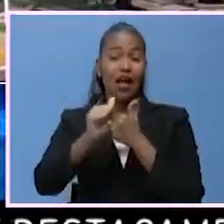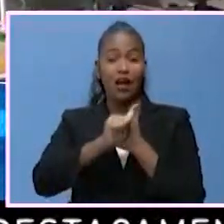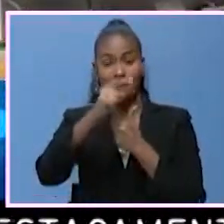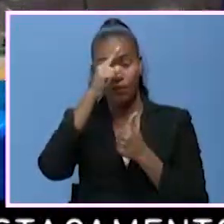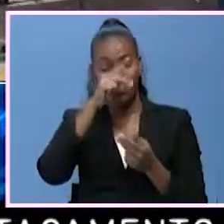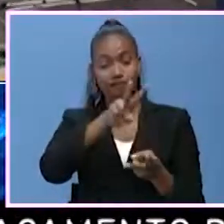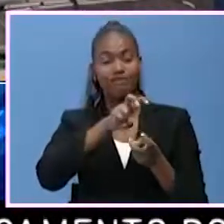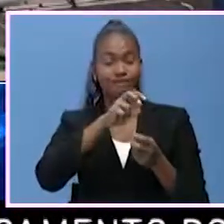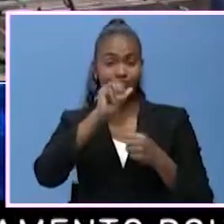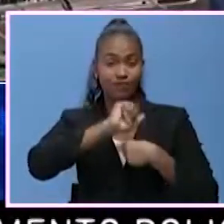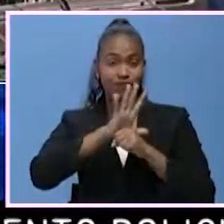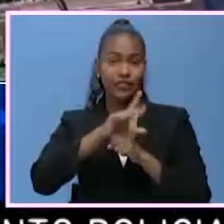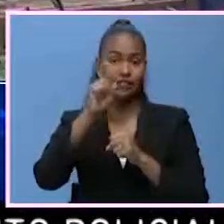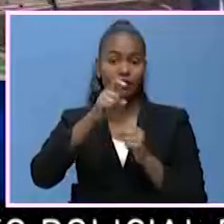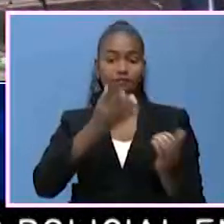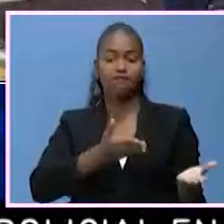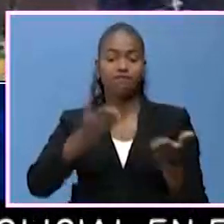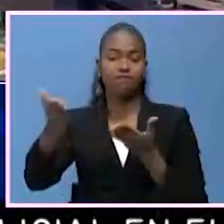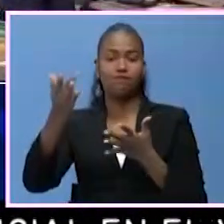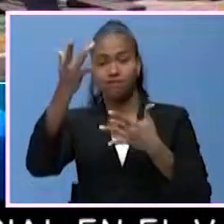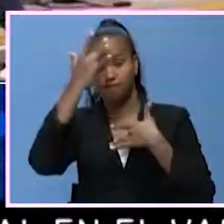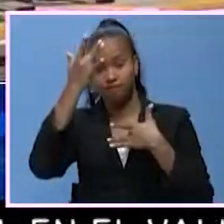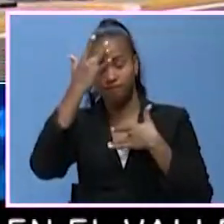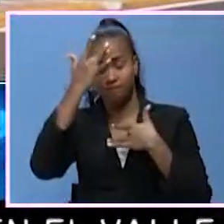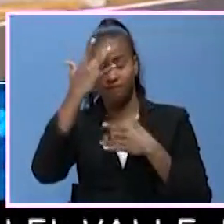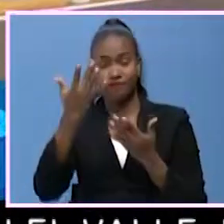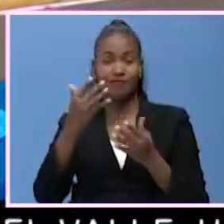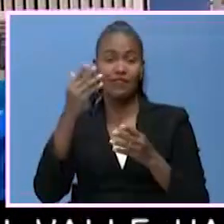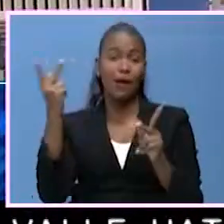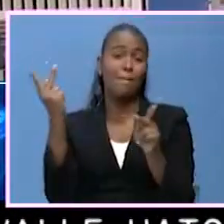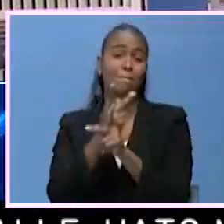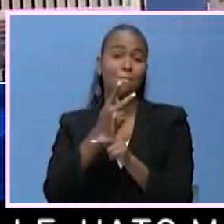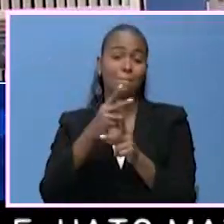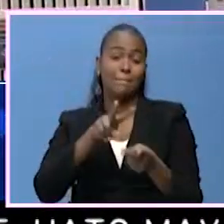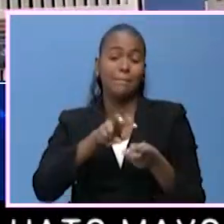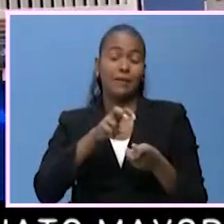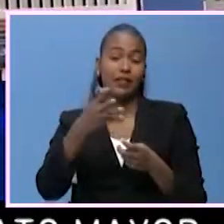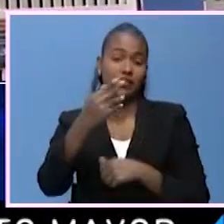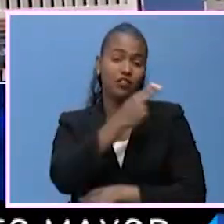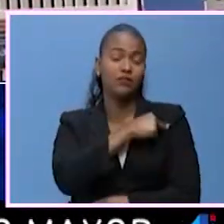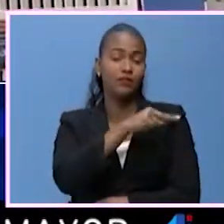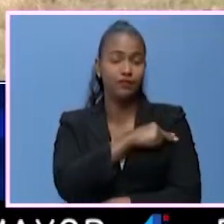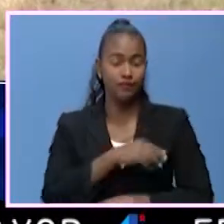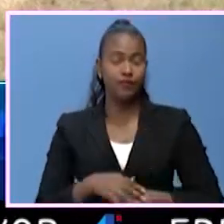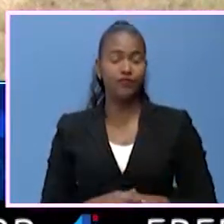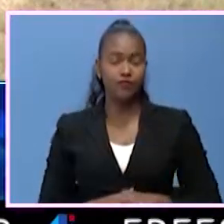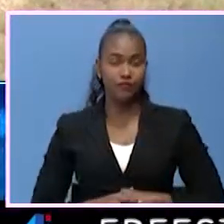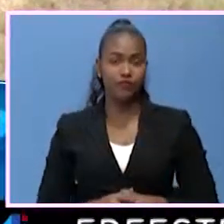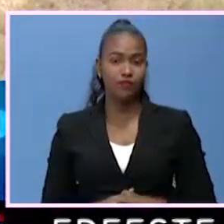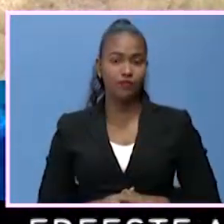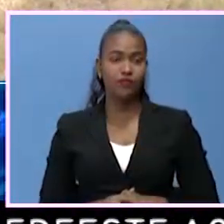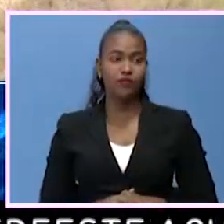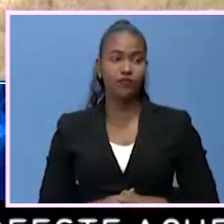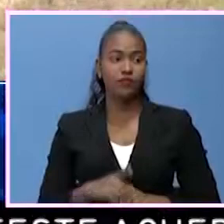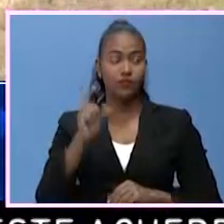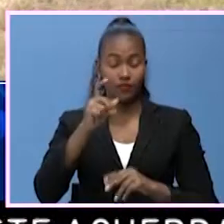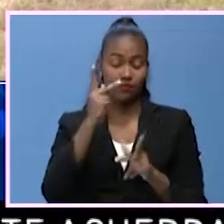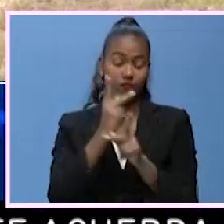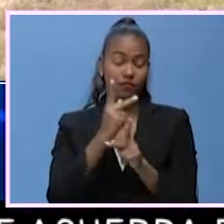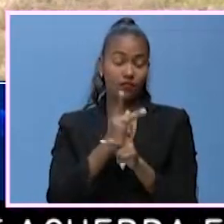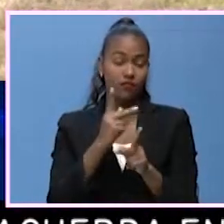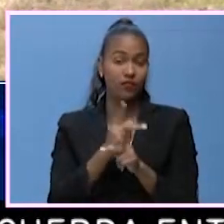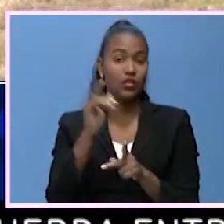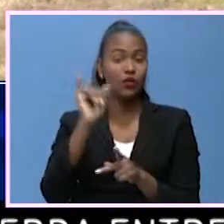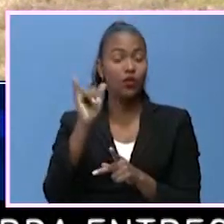del letal virus y debió ser trasladado a la unidad de cuidados intensivos del referido hospital. Que deben de cuidarse y tener